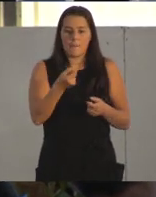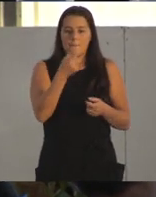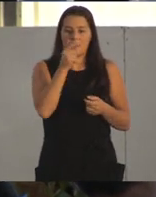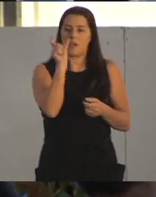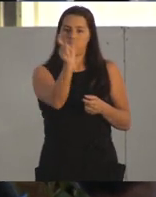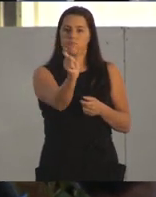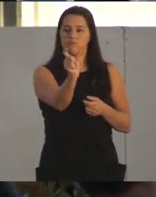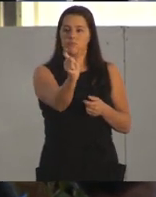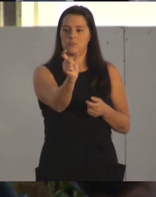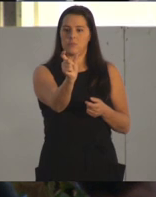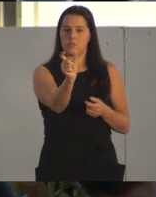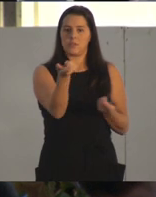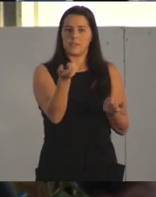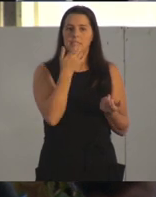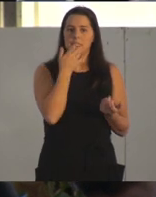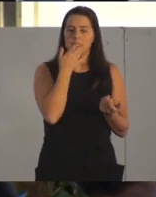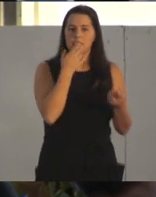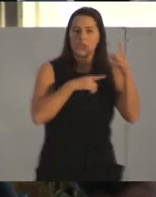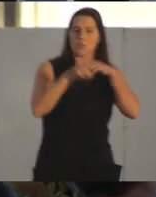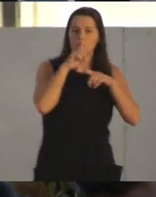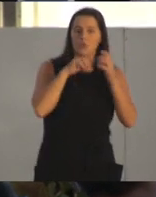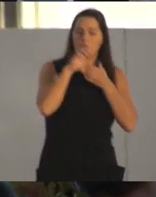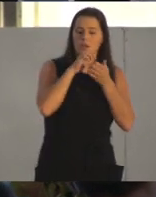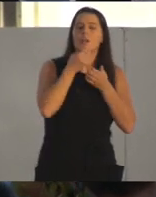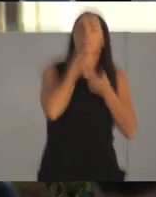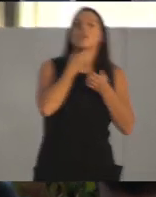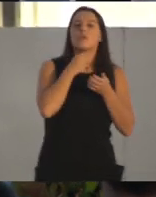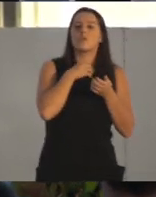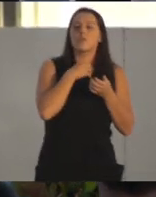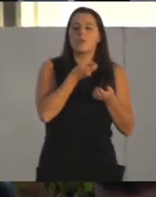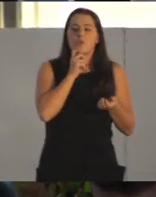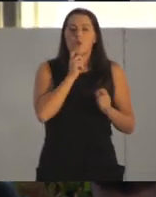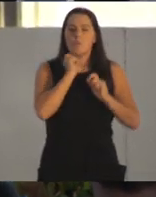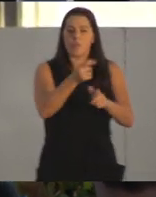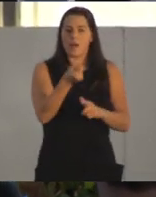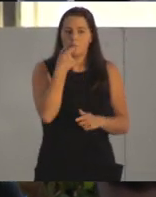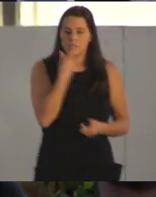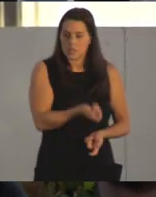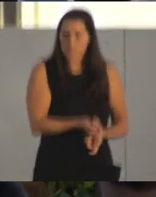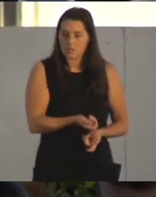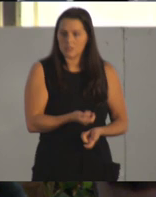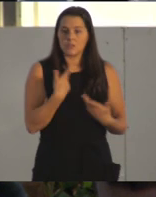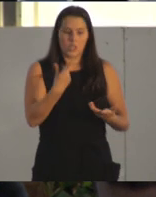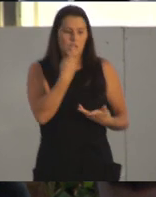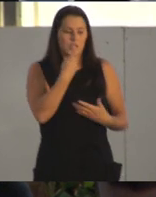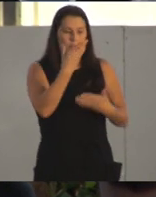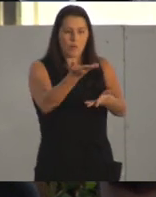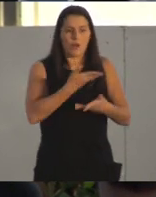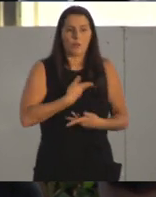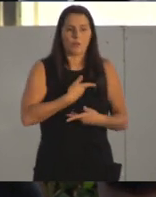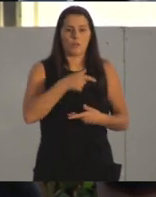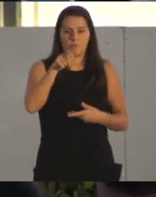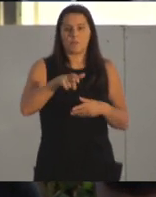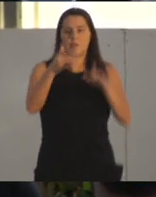Tiene problemas de deglución. ¿Cómo vamos a administrar esa medicación? Necesitamos ayuda por parte de